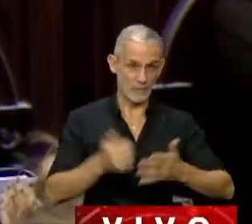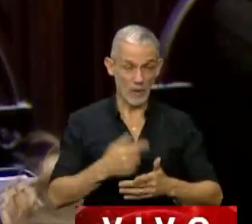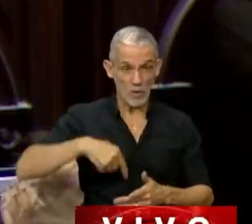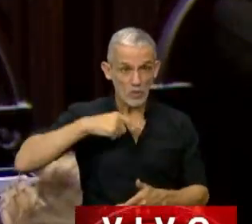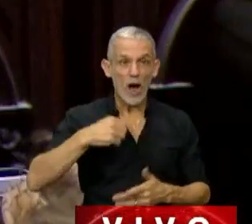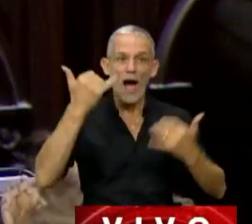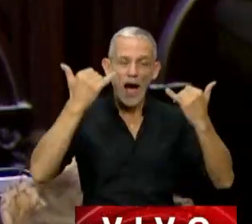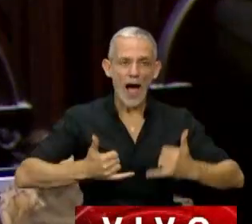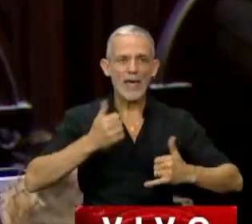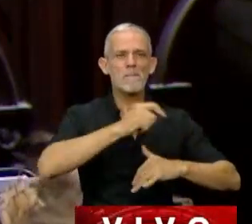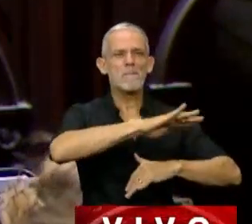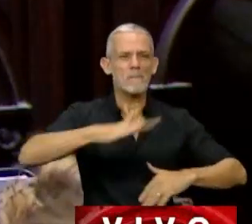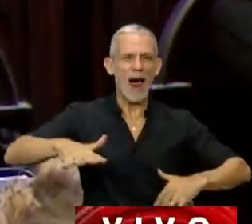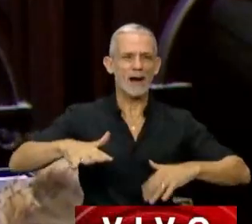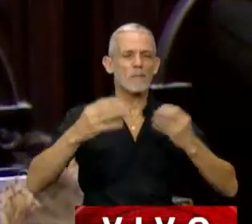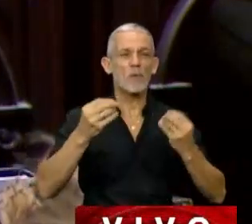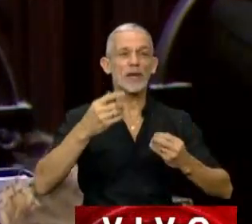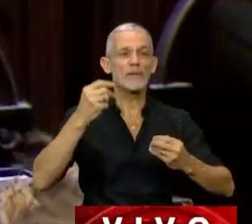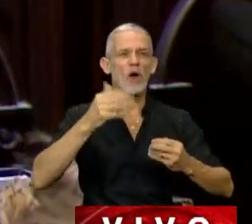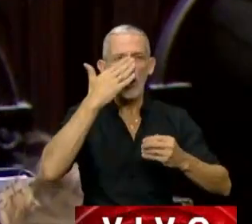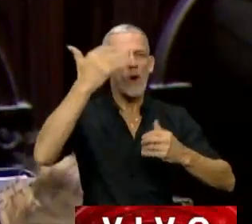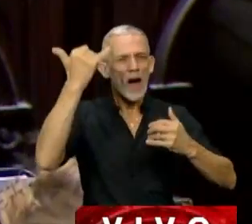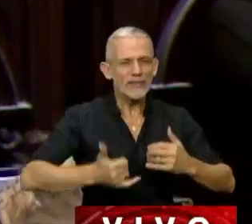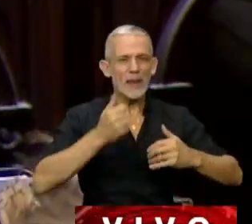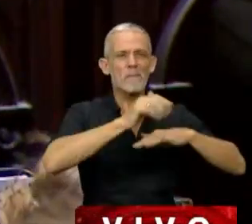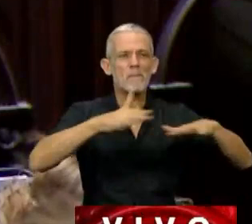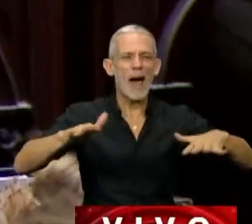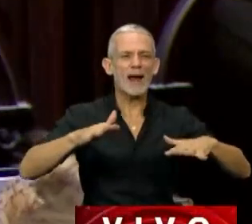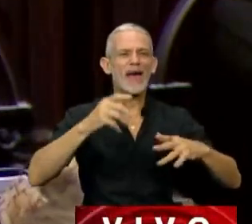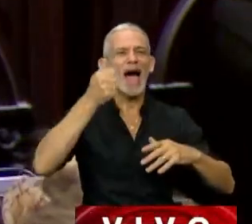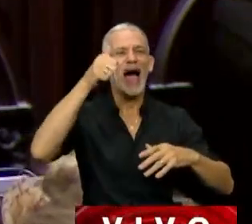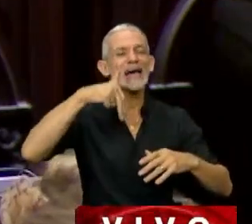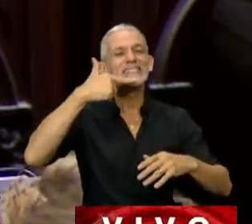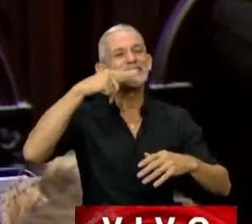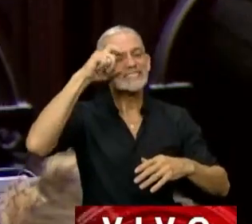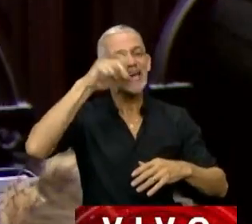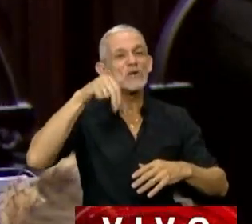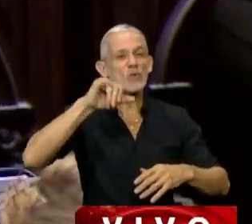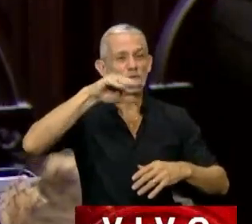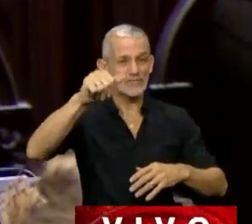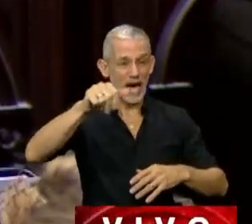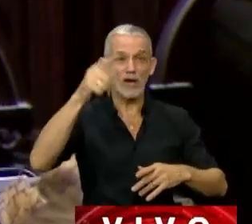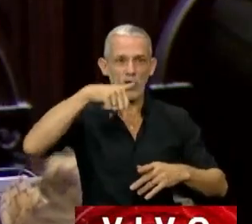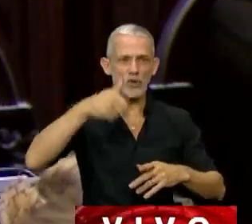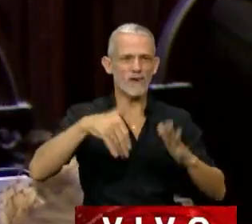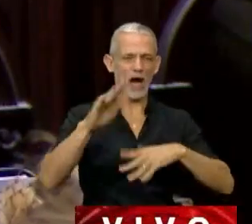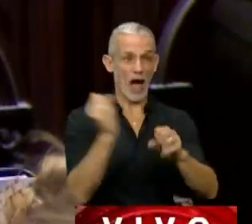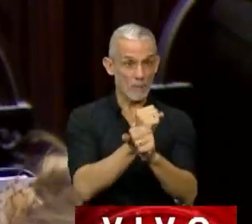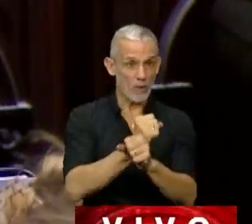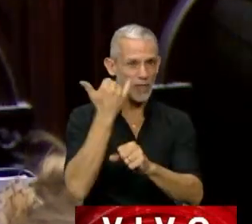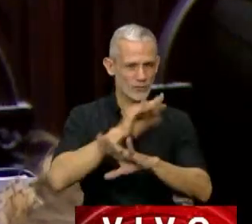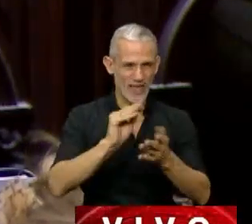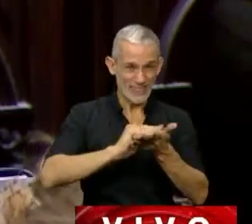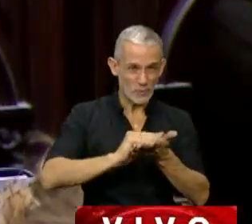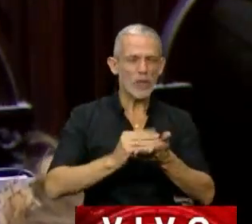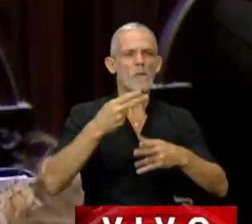tenemos que decir e insistir que Córdoba tiene mar, que es el mar de Ensenusa y que desde hoy va a tener la media sanción para ser